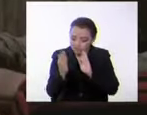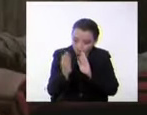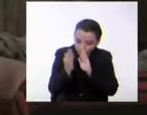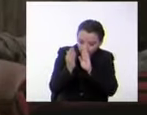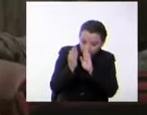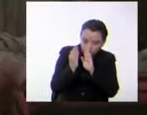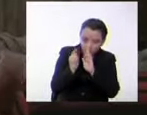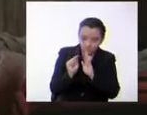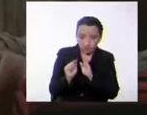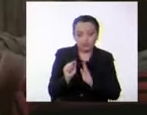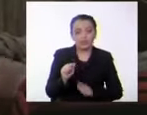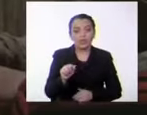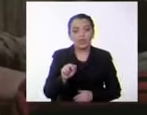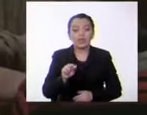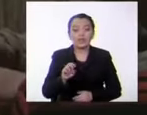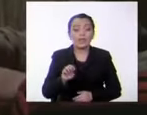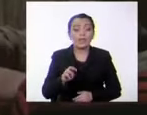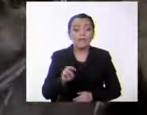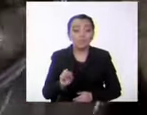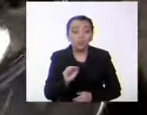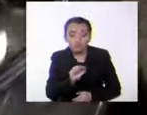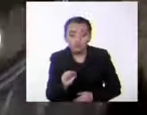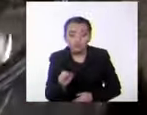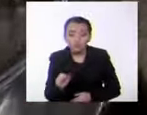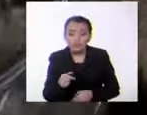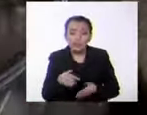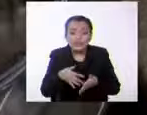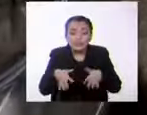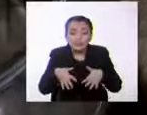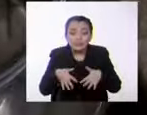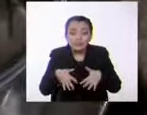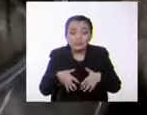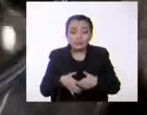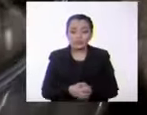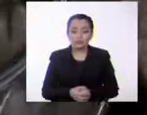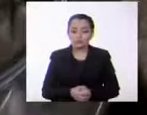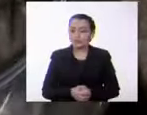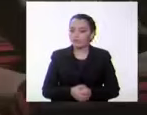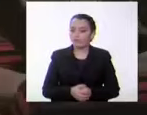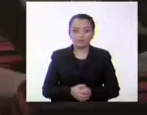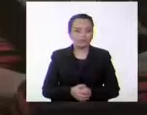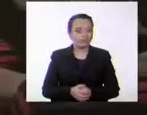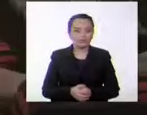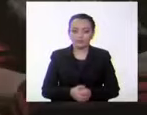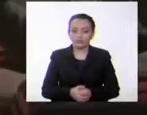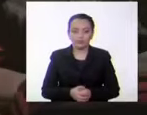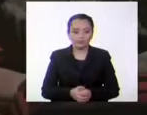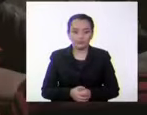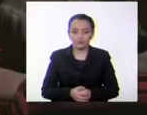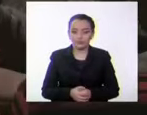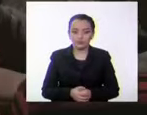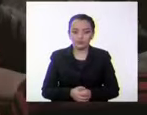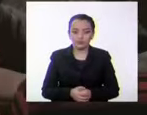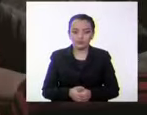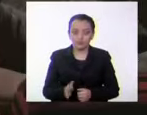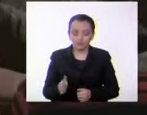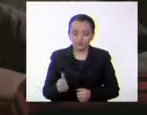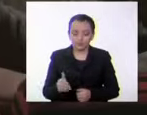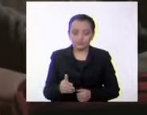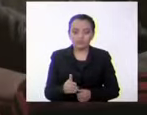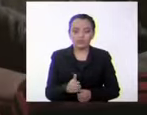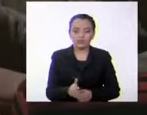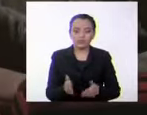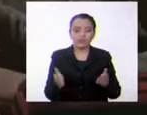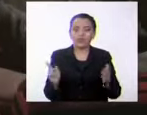Memo. Lo pones nervioso. No es por mí, señor Max. Creo que producen ese ruido porque